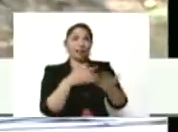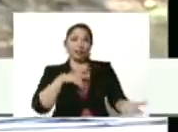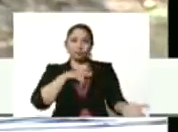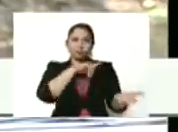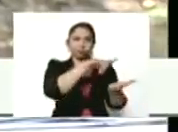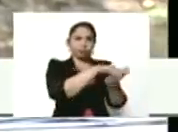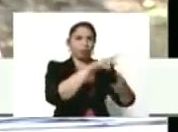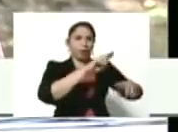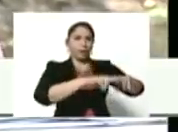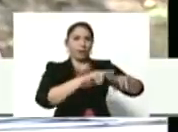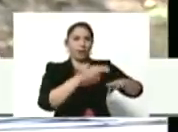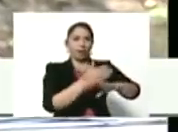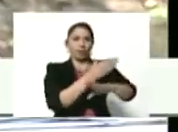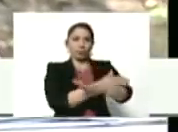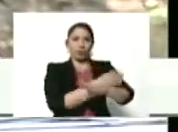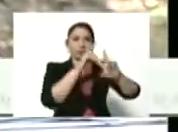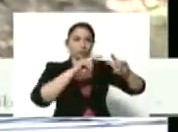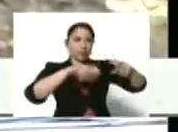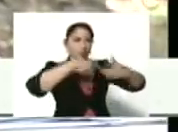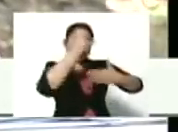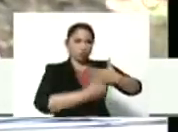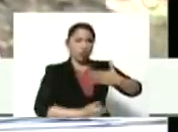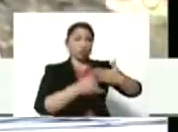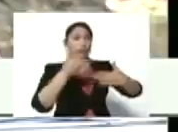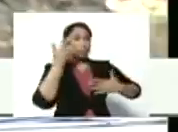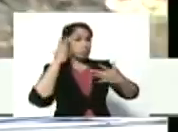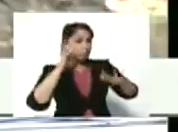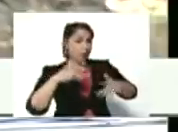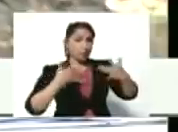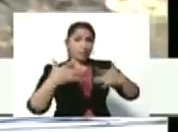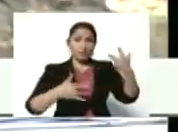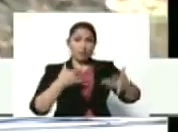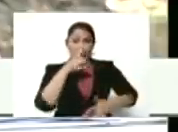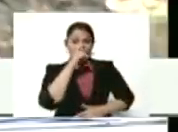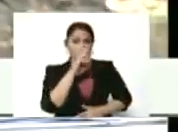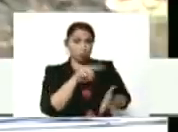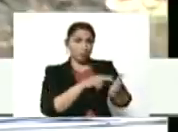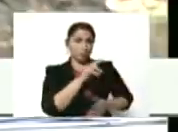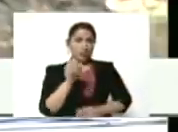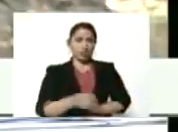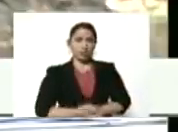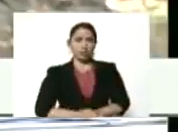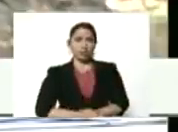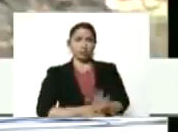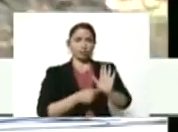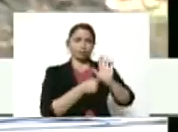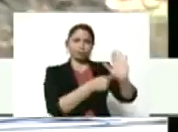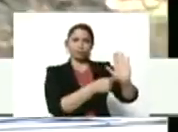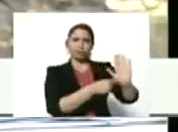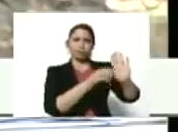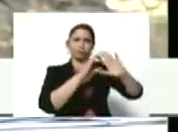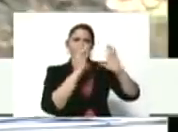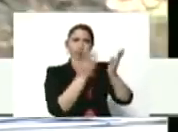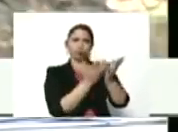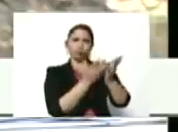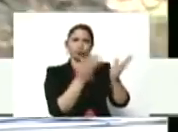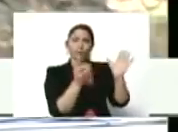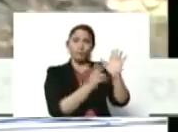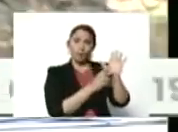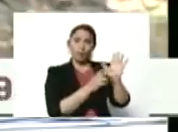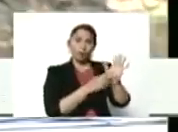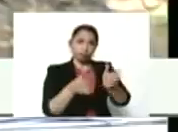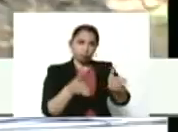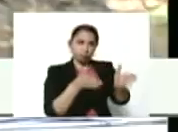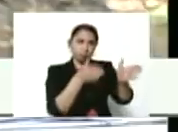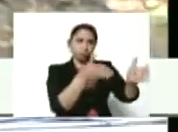revisar los proyectos. Creo que uno de los eventos más importantes del año 2020 que mostró al mundo el verdadero camino de la solidaridad y